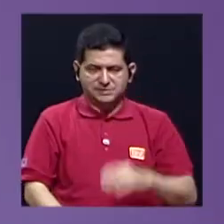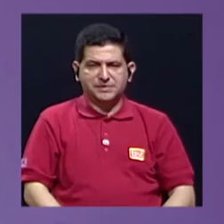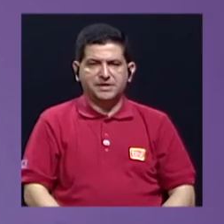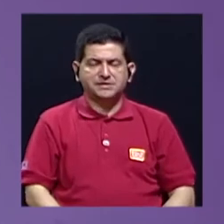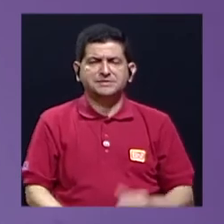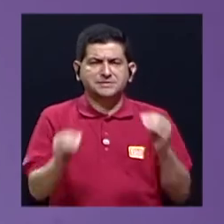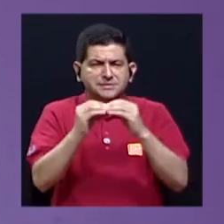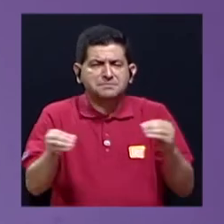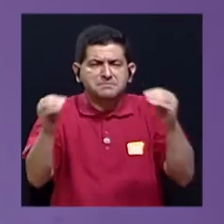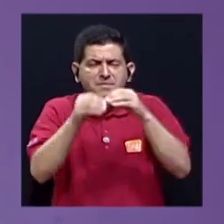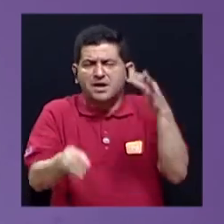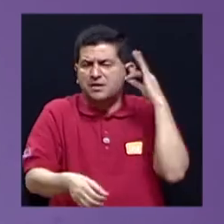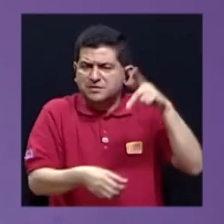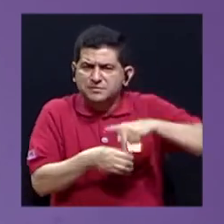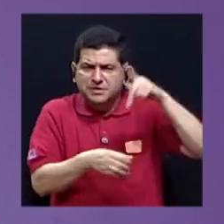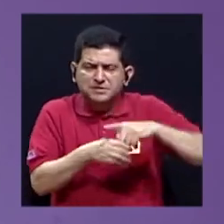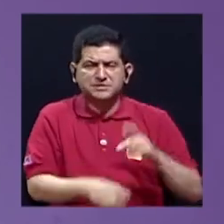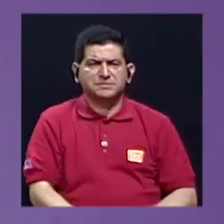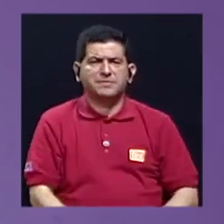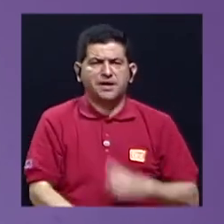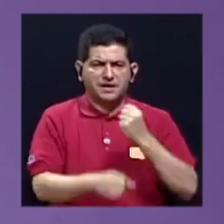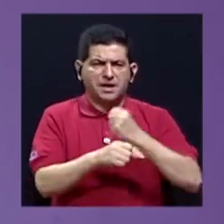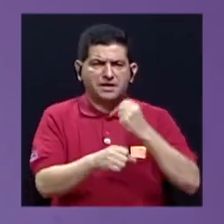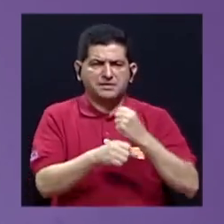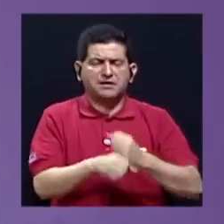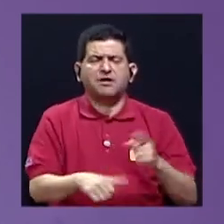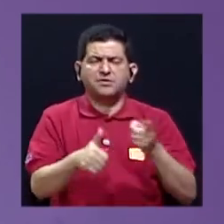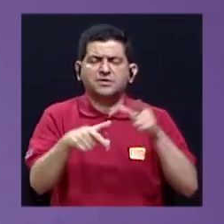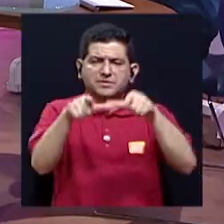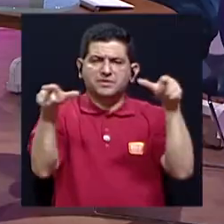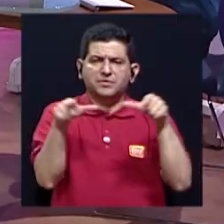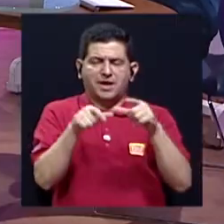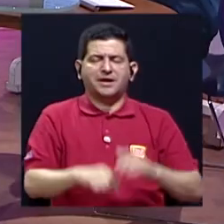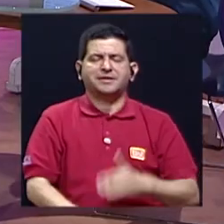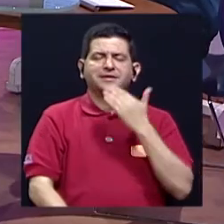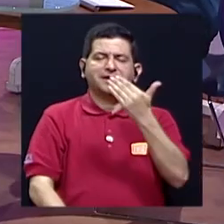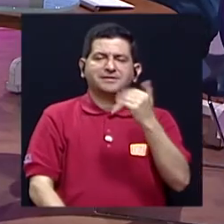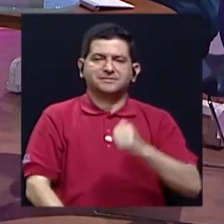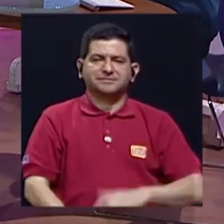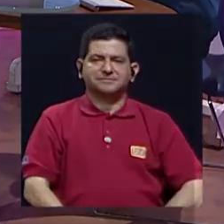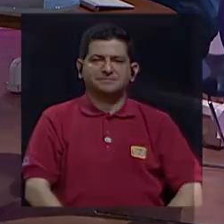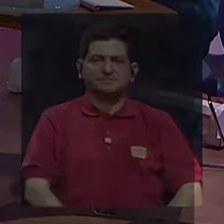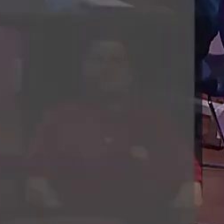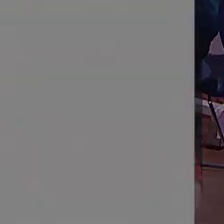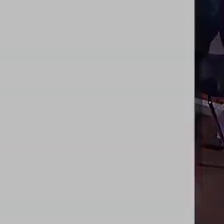a que más y más mujeres participen en los puestos en primeros lugares. Muchas gracias.